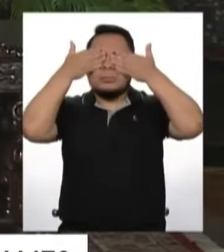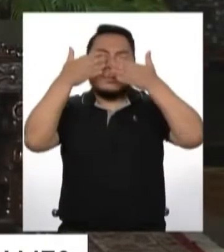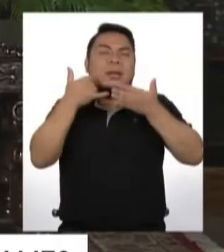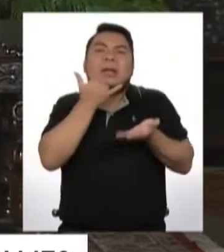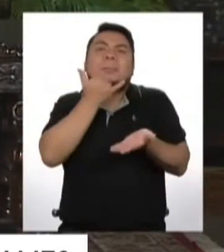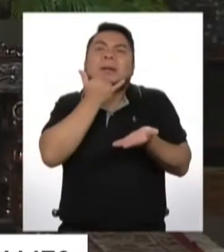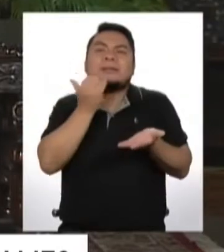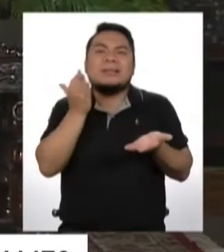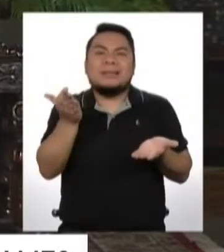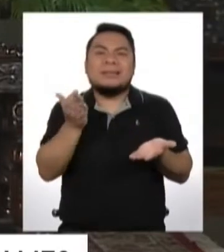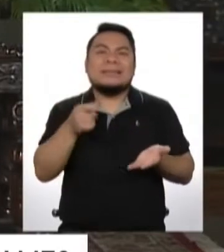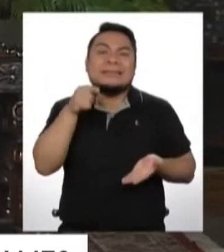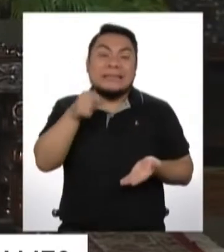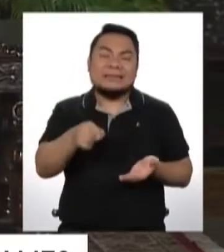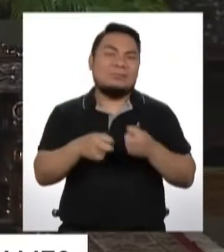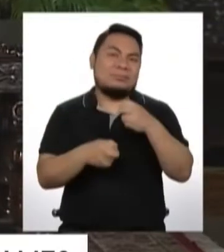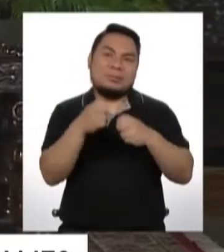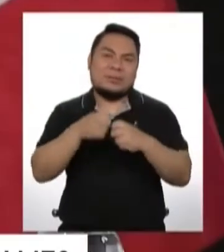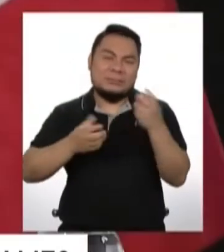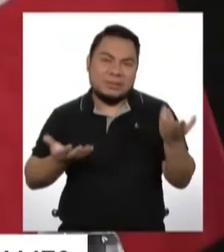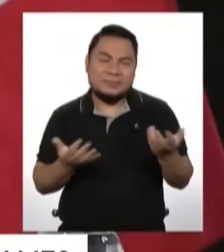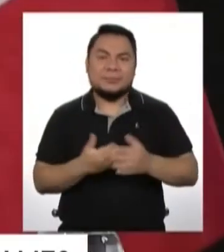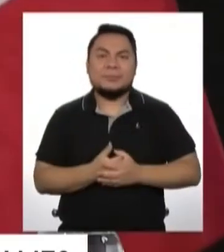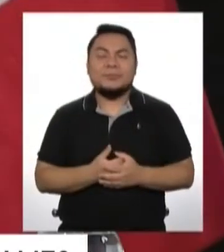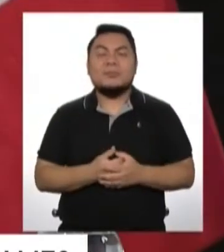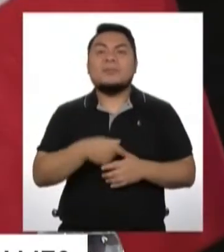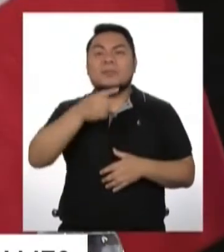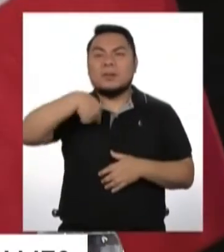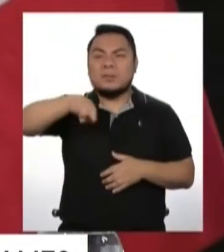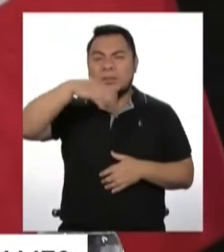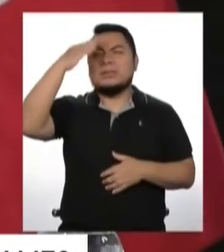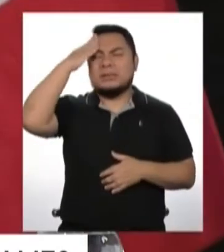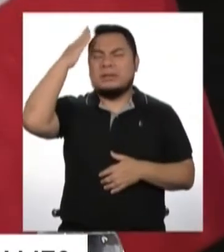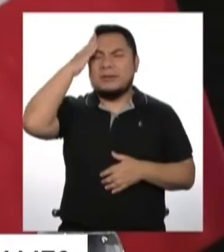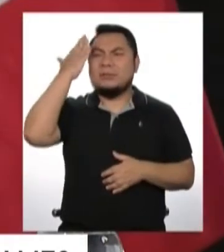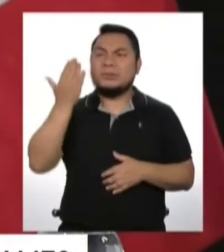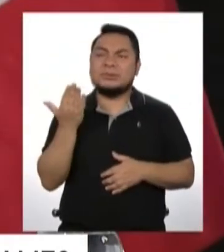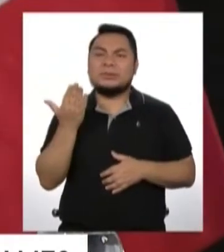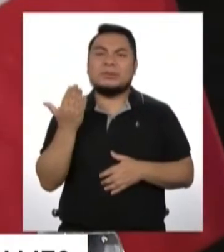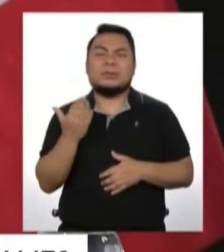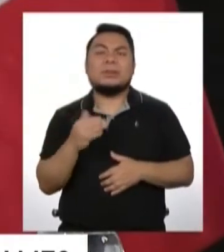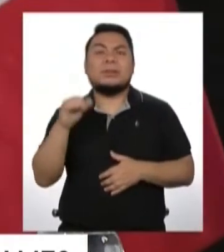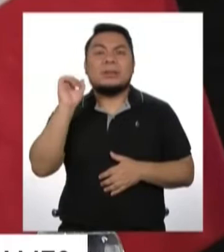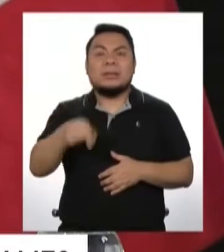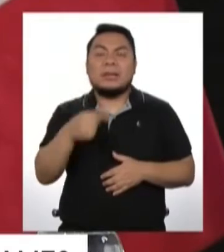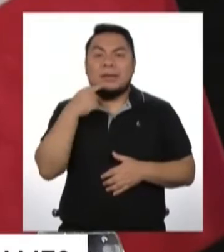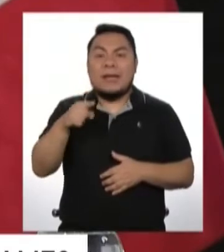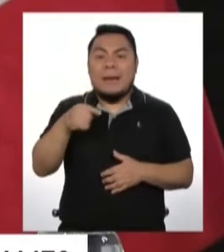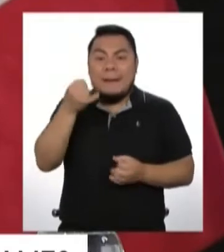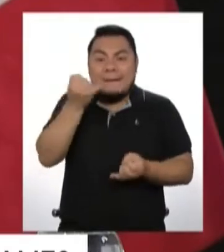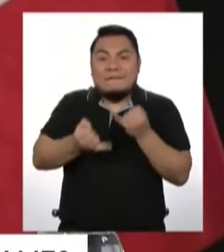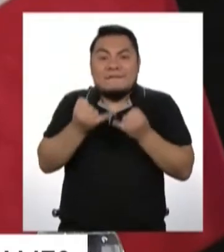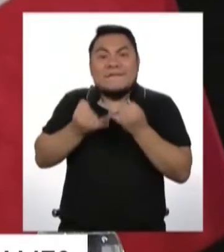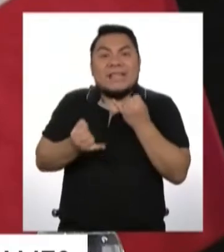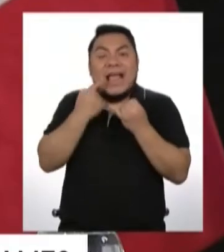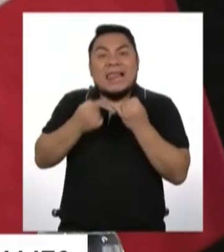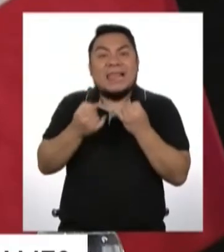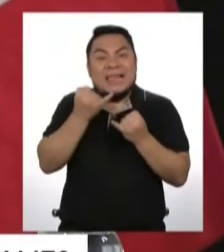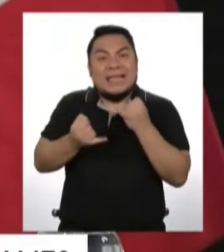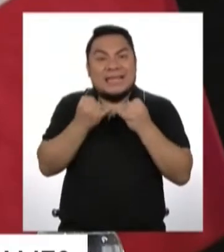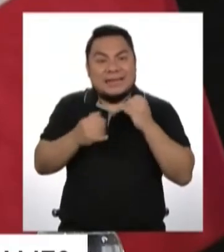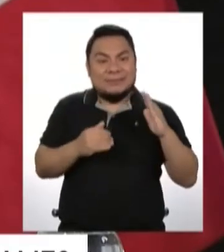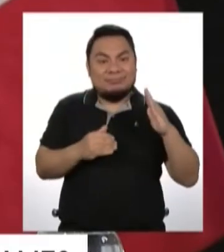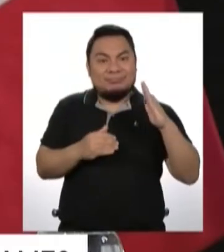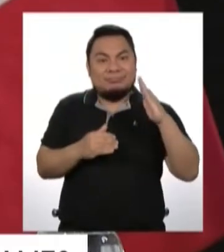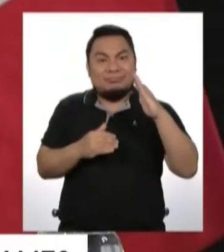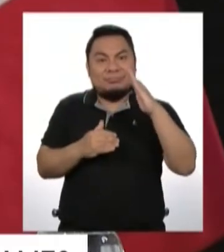viene. Eso sería un problema. Sabemos que viene la parte final de este ascenso